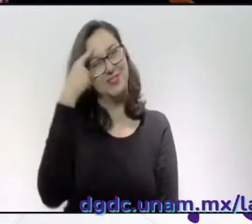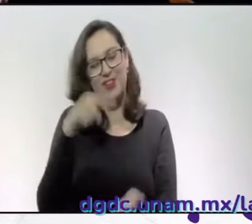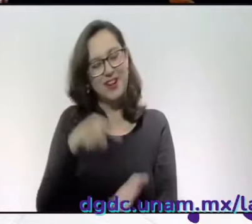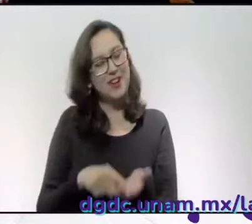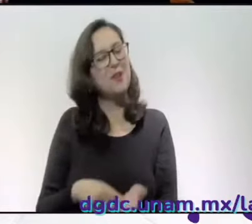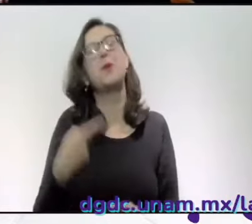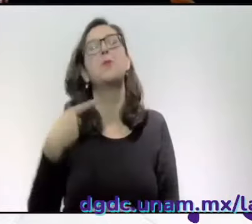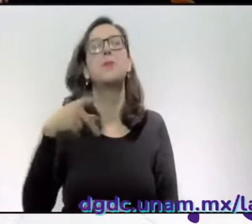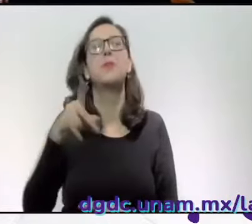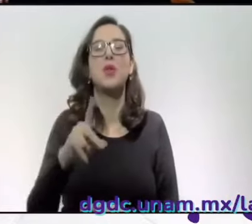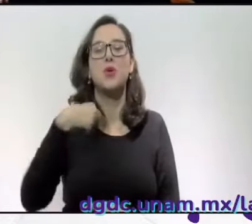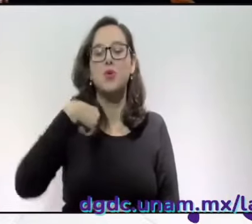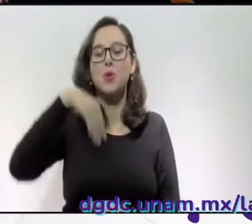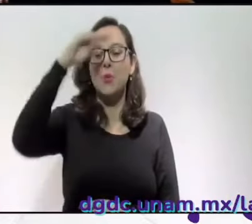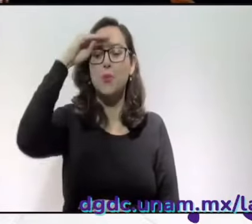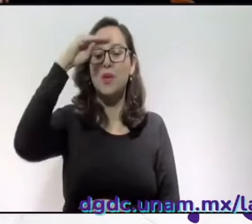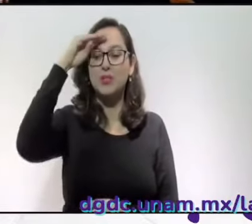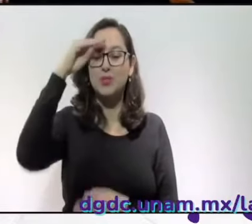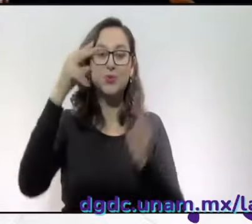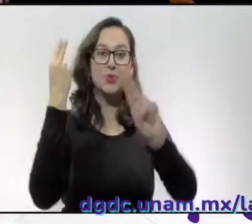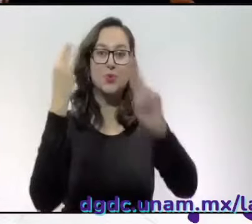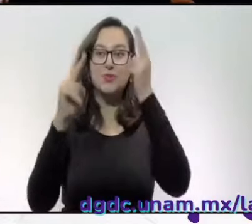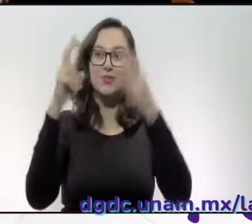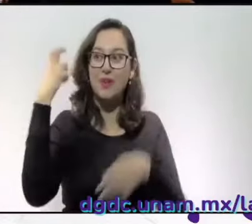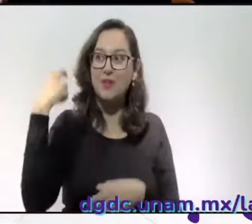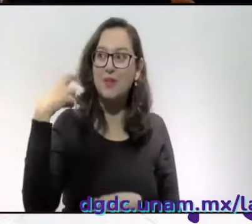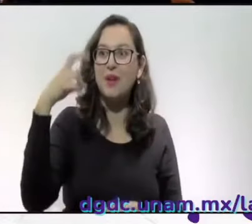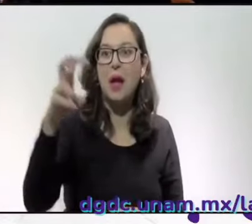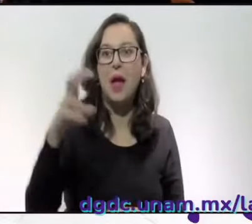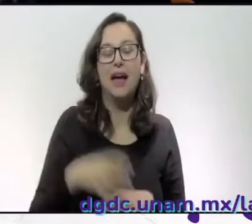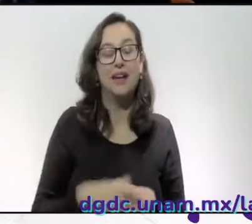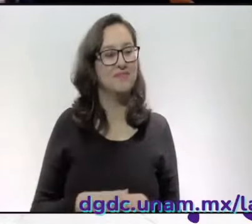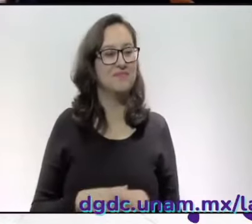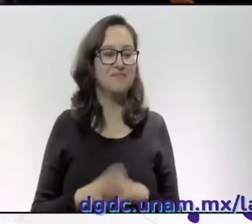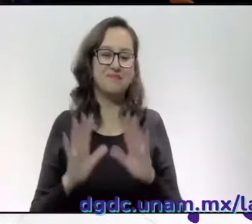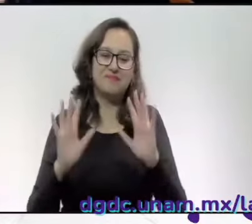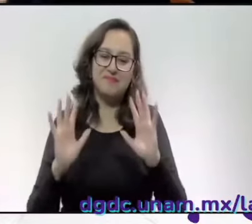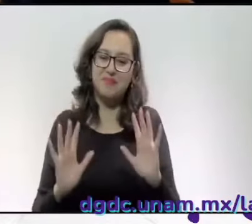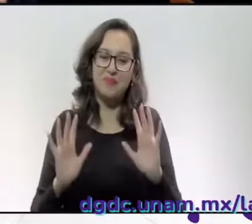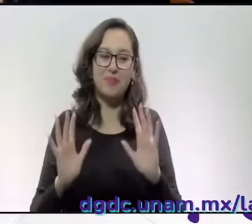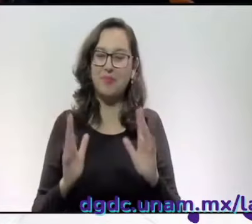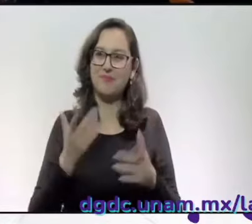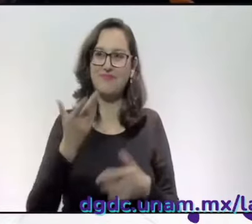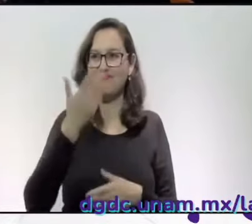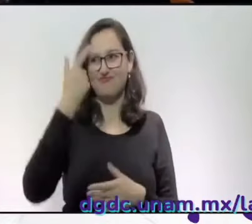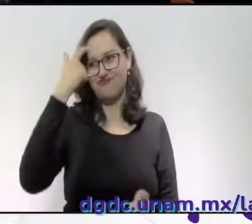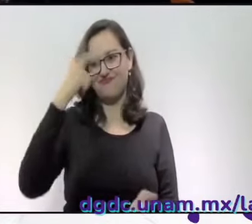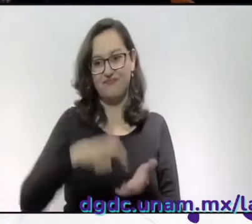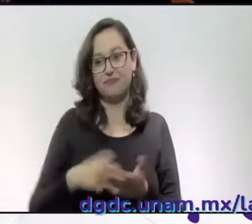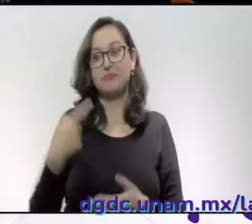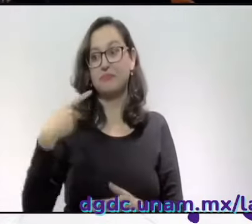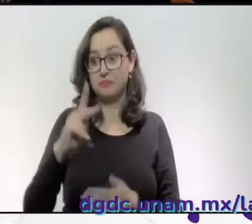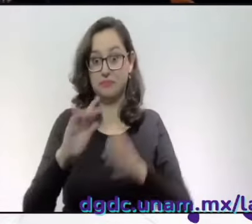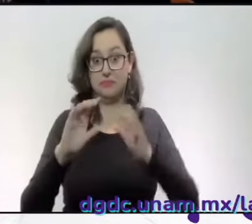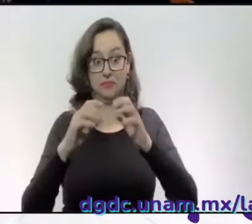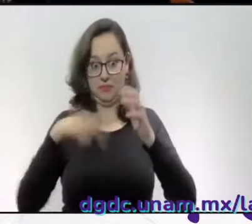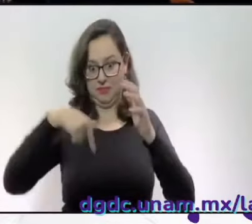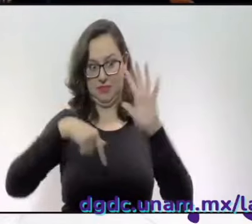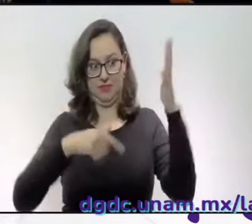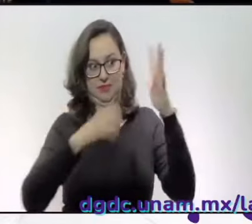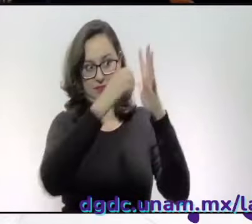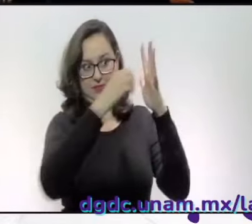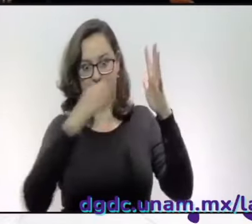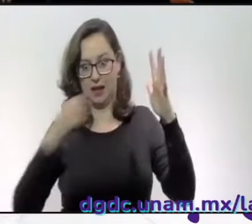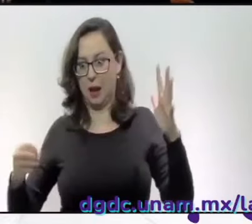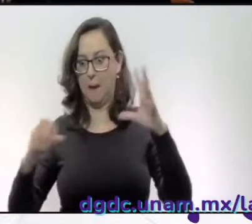si queremos interestelares, no sé, yo me conformaría con viajes interplanetarios durante las próximas décadas, ya creo que eso sería un gran avance. Y yo creo